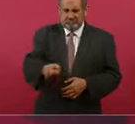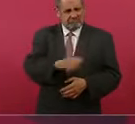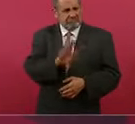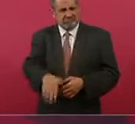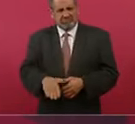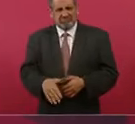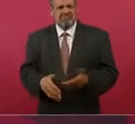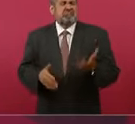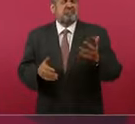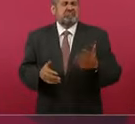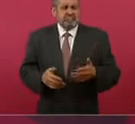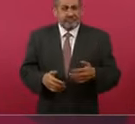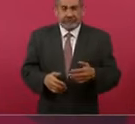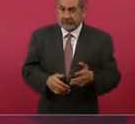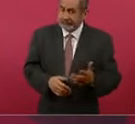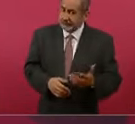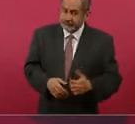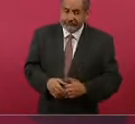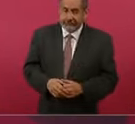E incluso